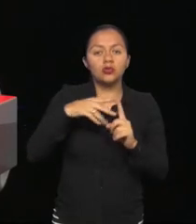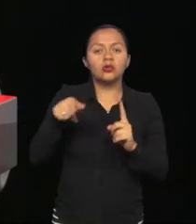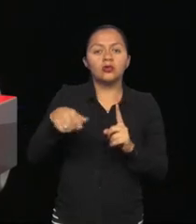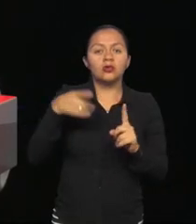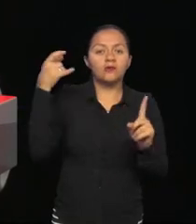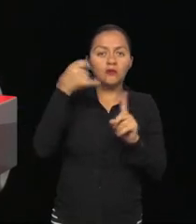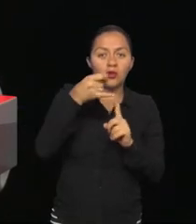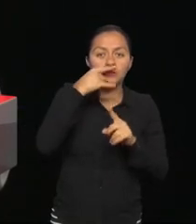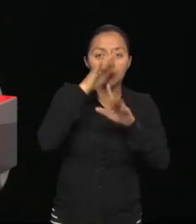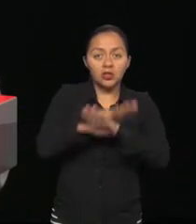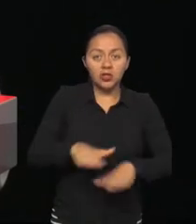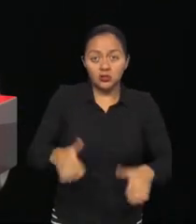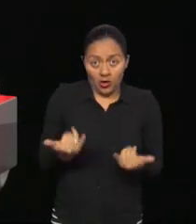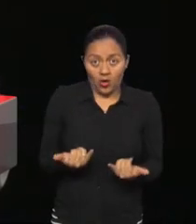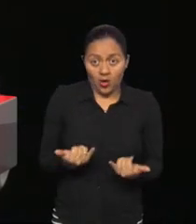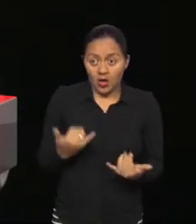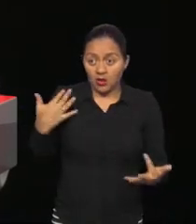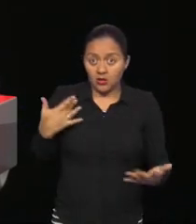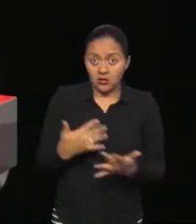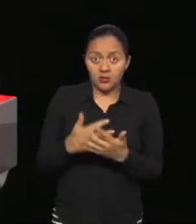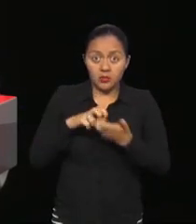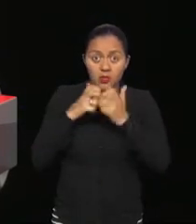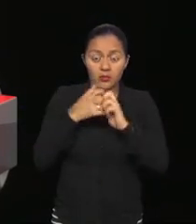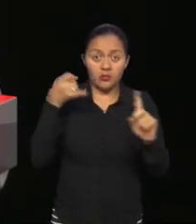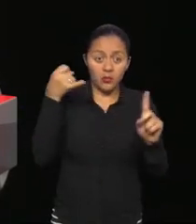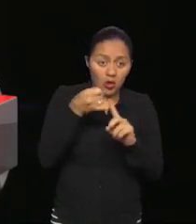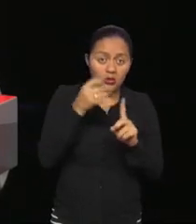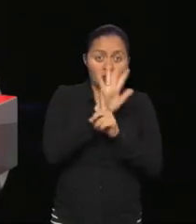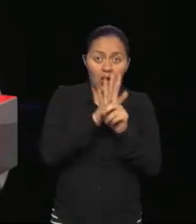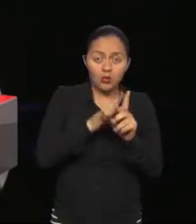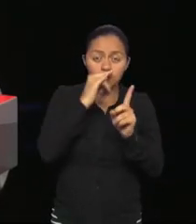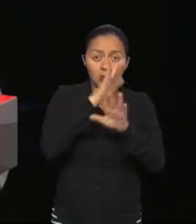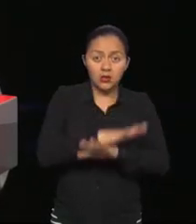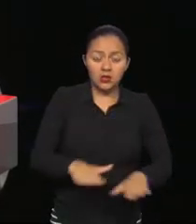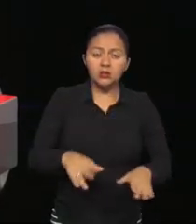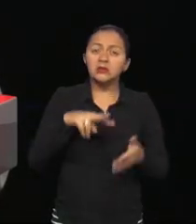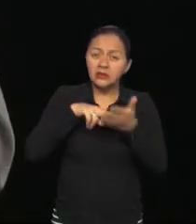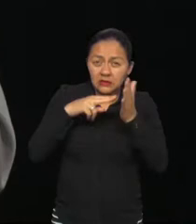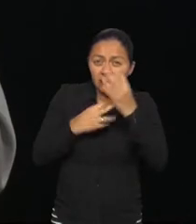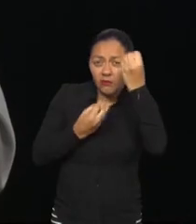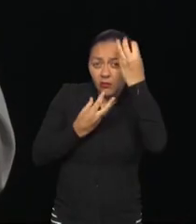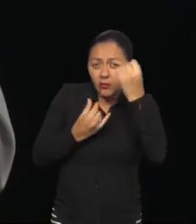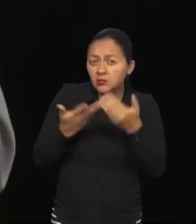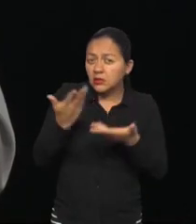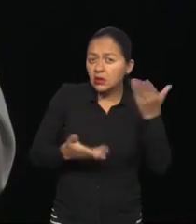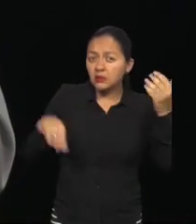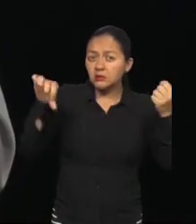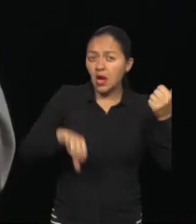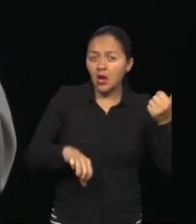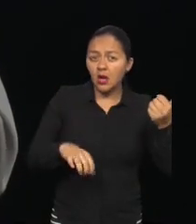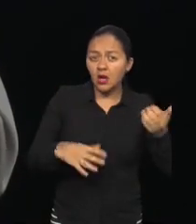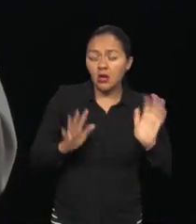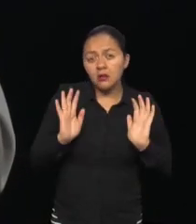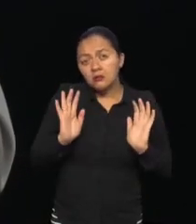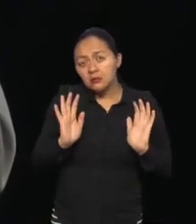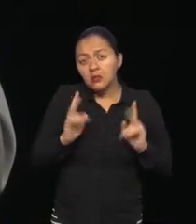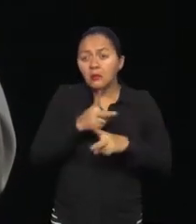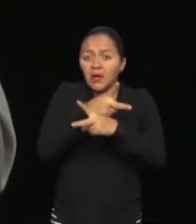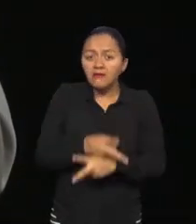en escuelas regulares. Uh-huh. ¿Crees tú que la información no ha sido la debida para poder